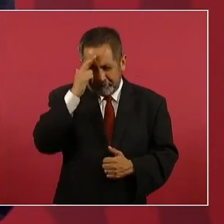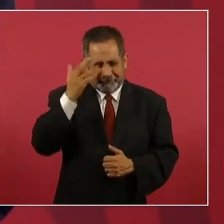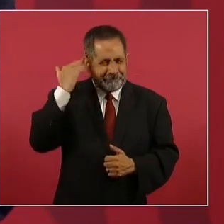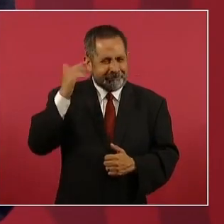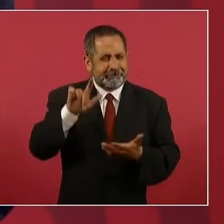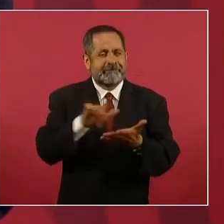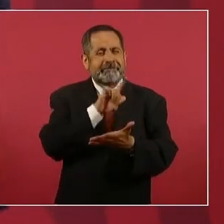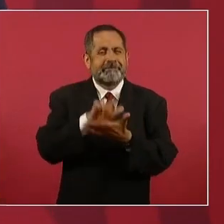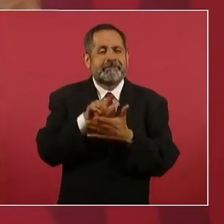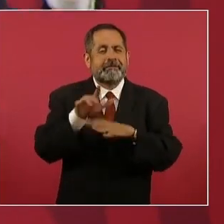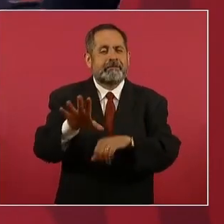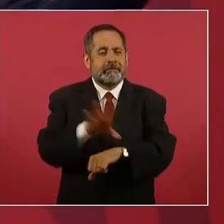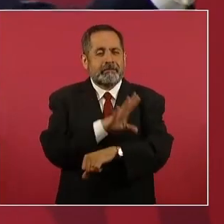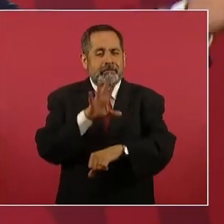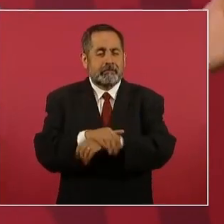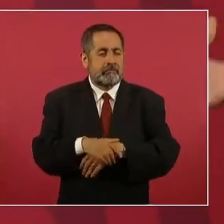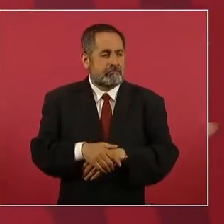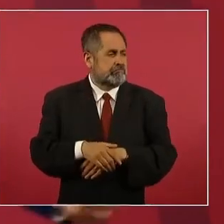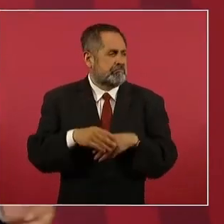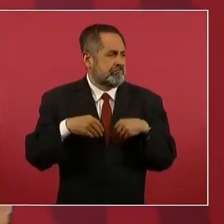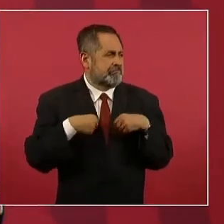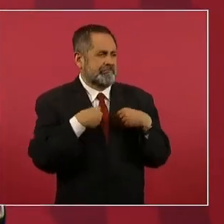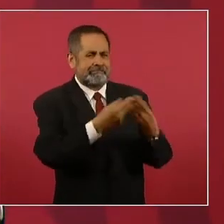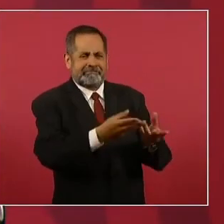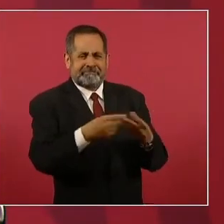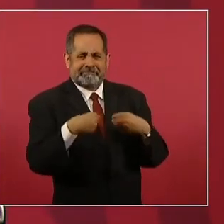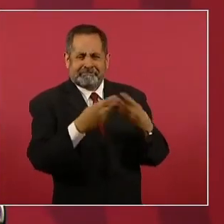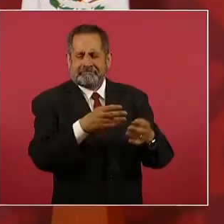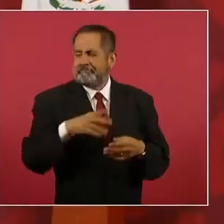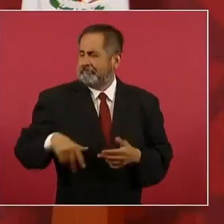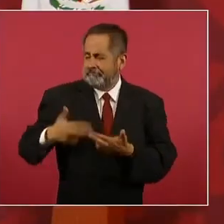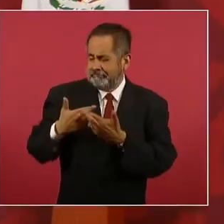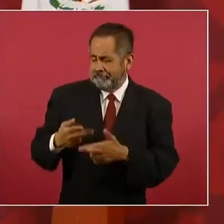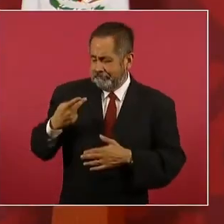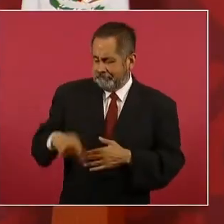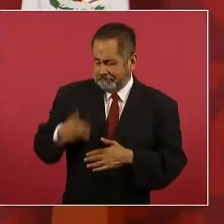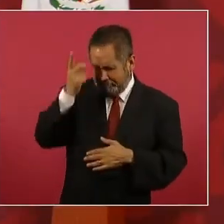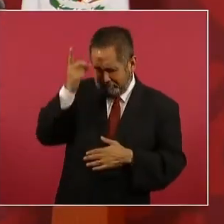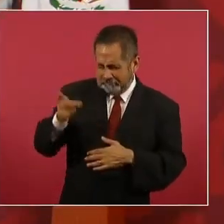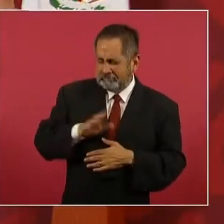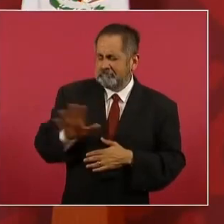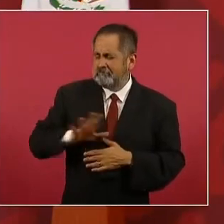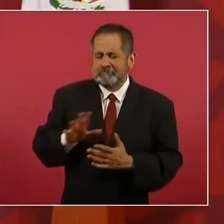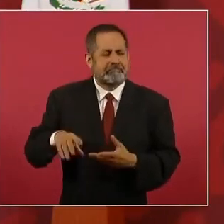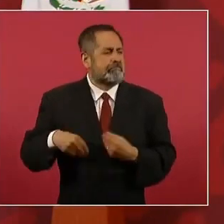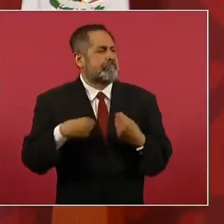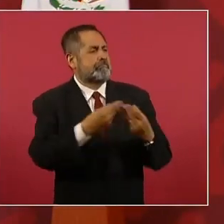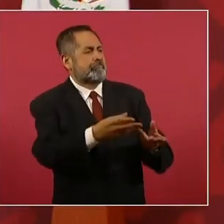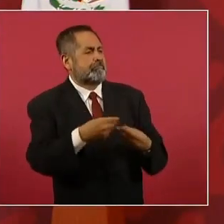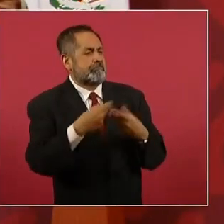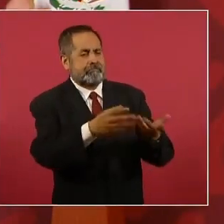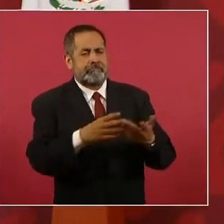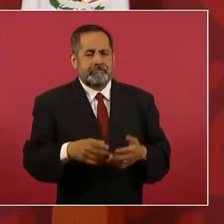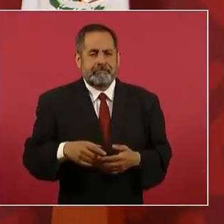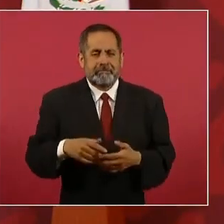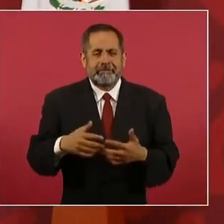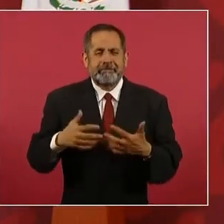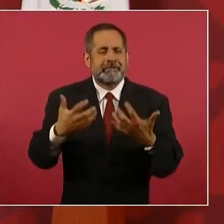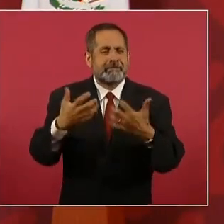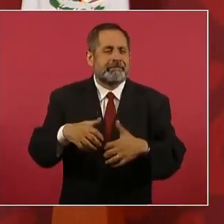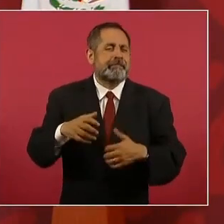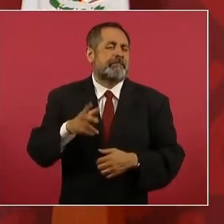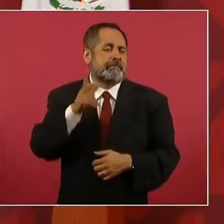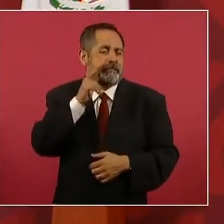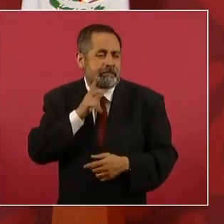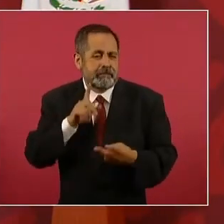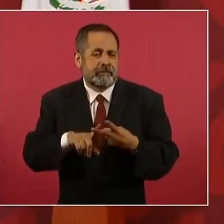energéticas, entregar el patrimonio de los mexicanos, el petróleo, la industria eléctrica,